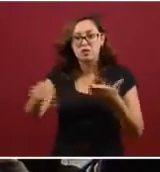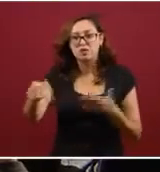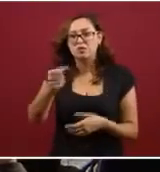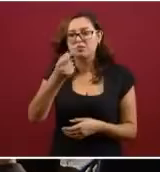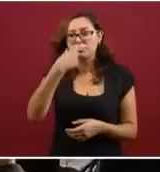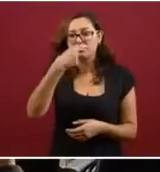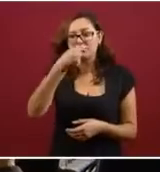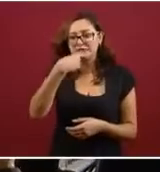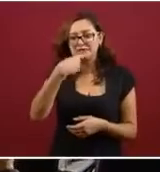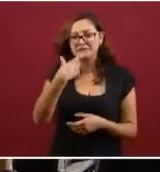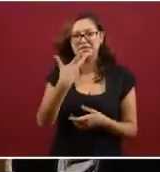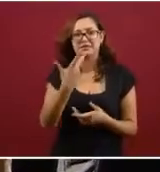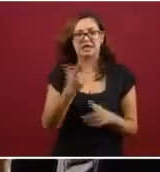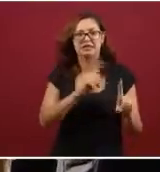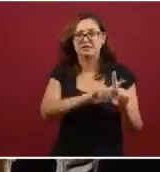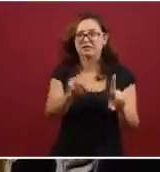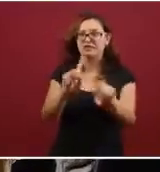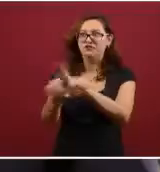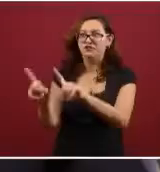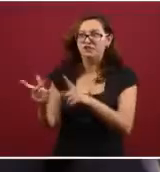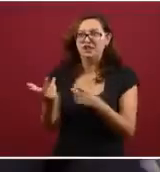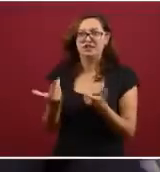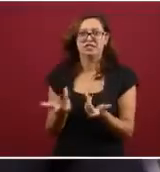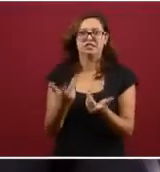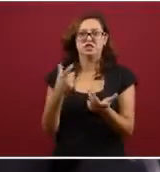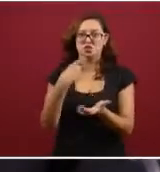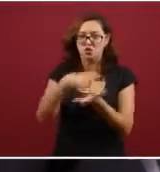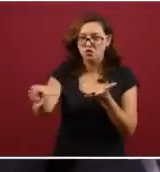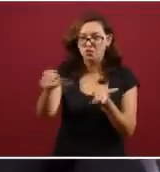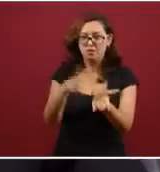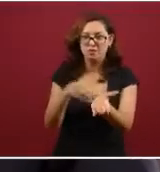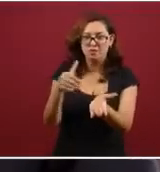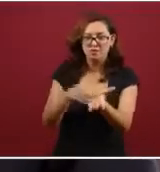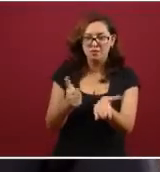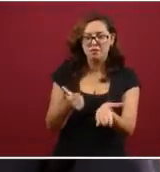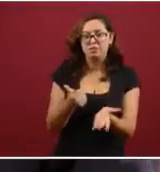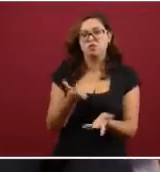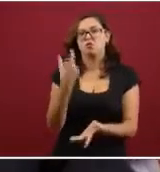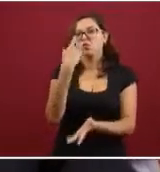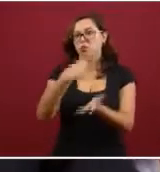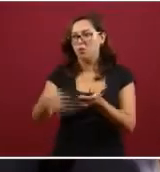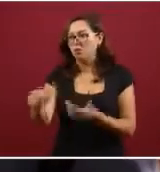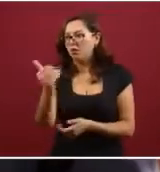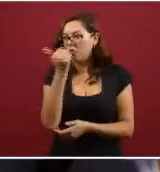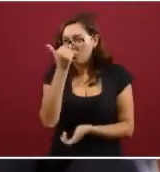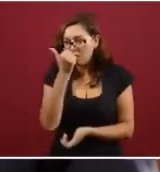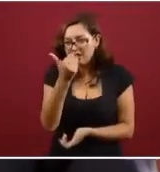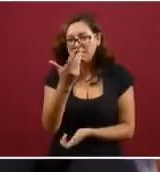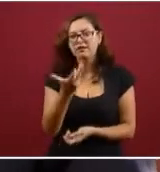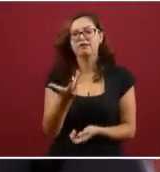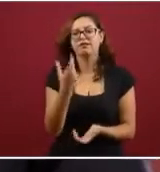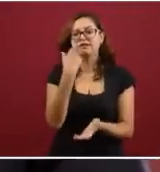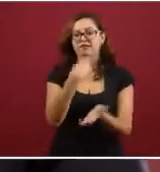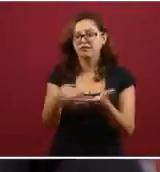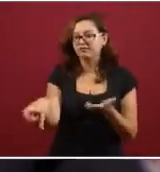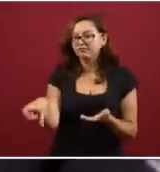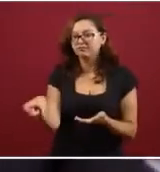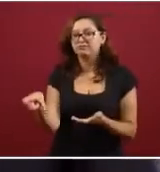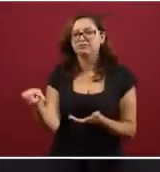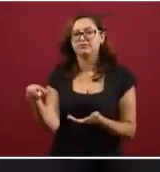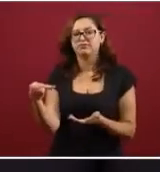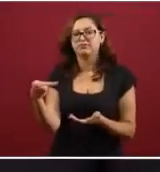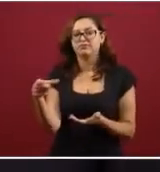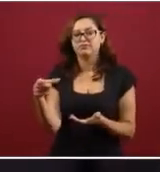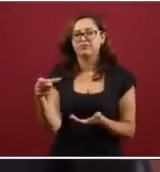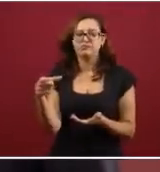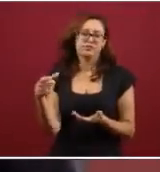estamos hablando de eso, la compra del papel, la compra de los alimentos, la compra